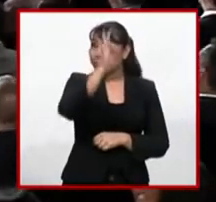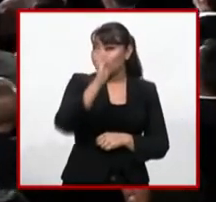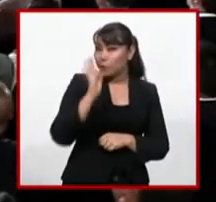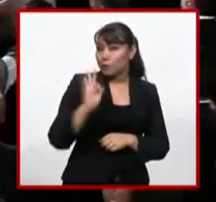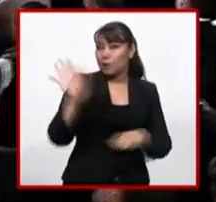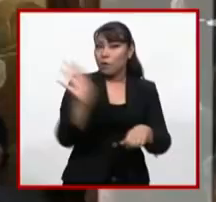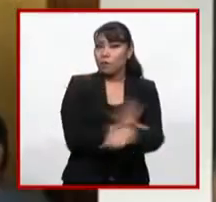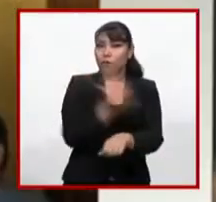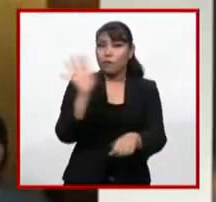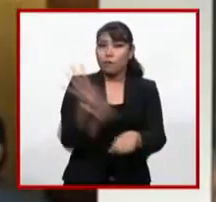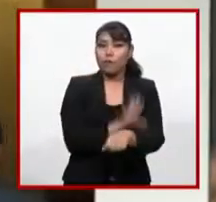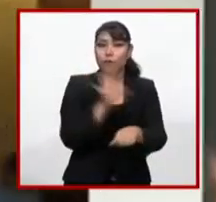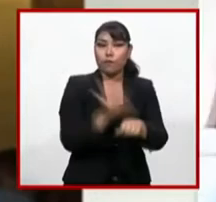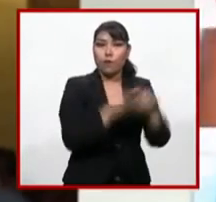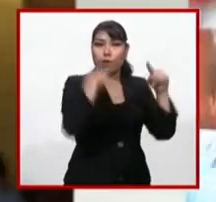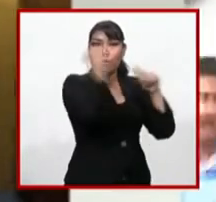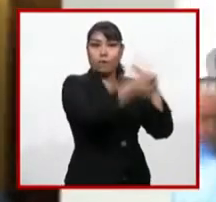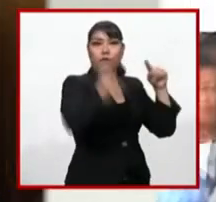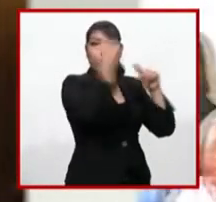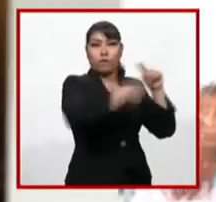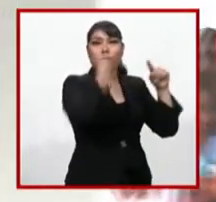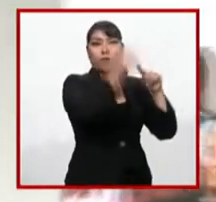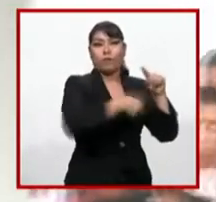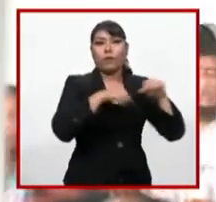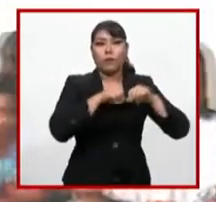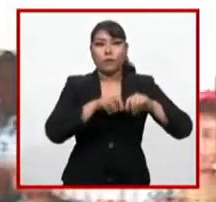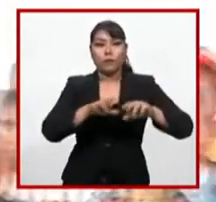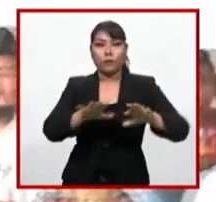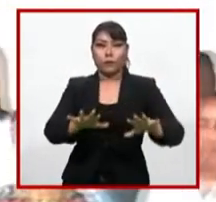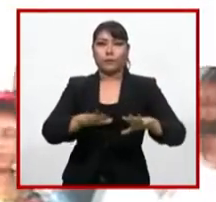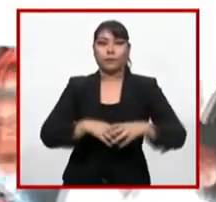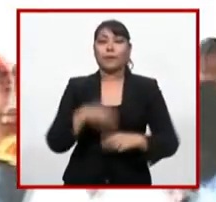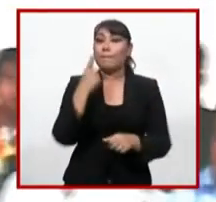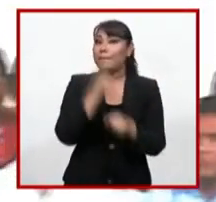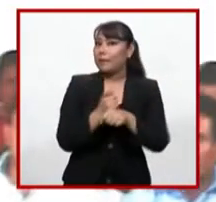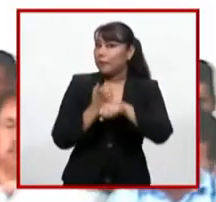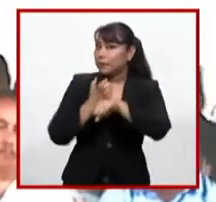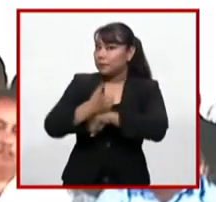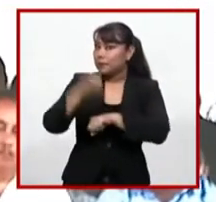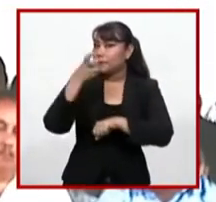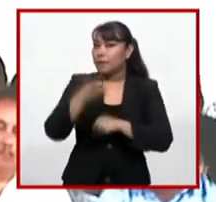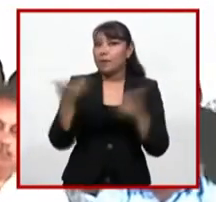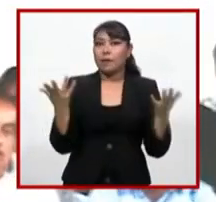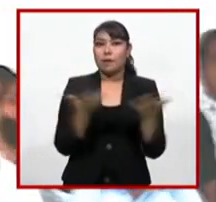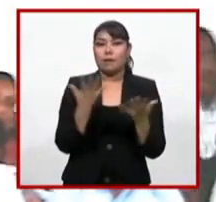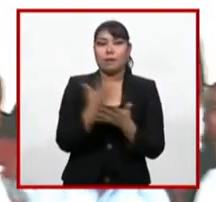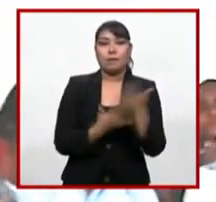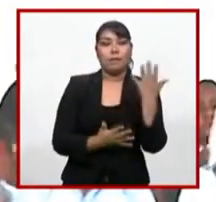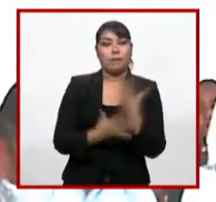66% de la energía eólica de México. Somos el primer estado en ese rubro.